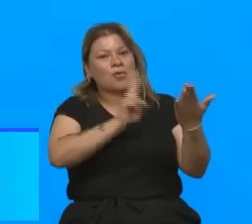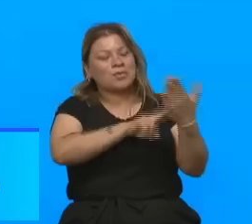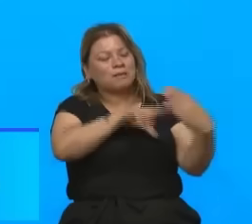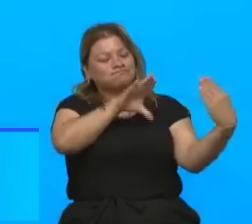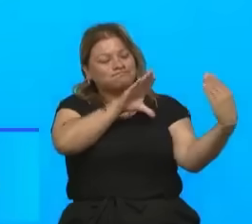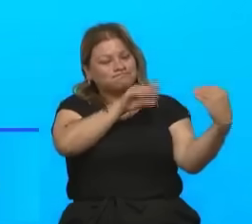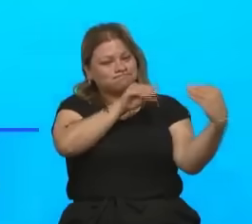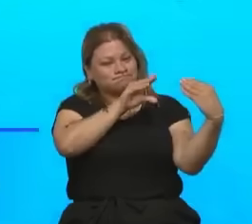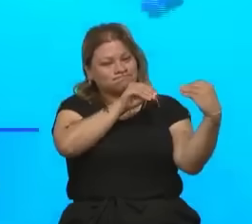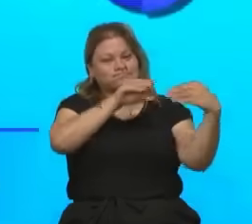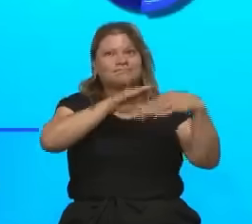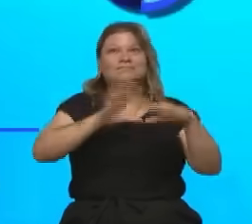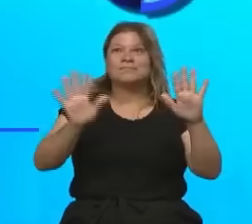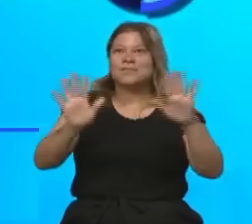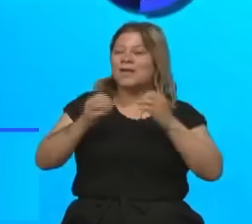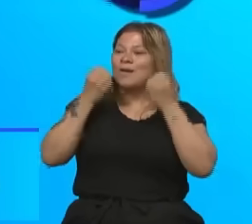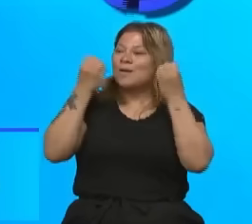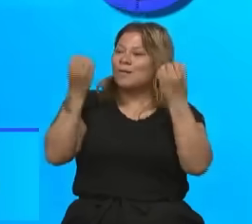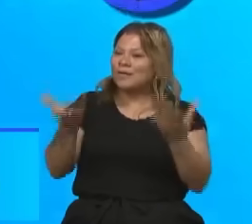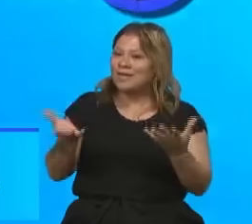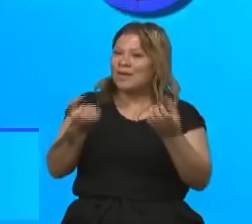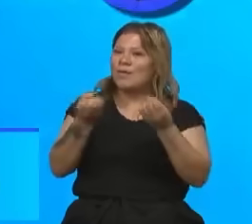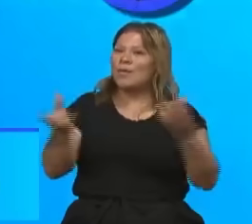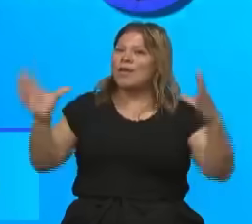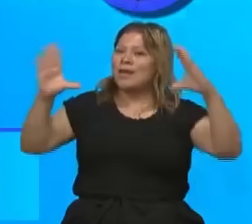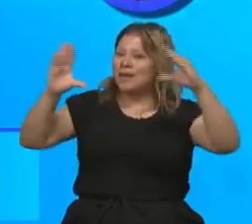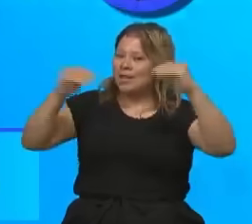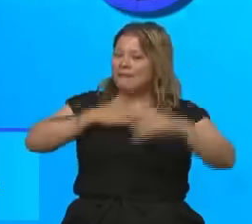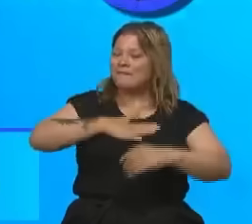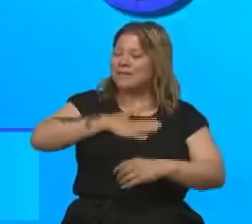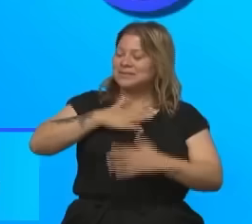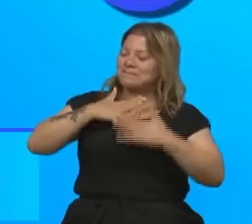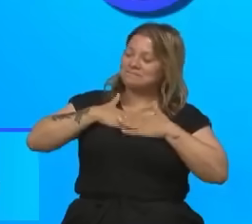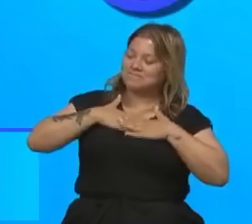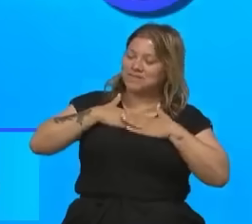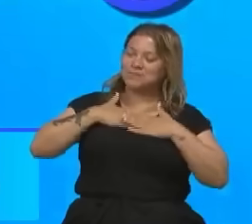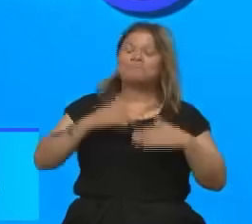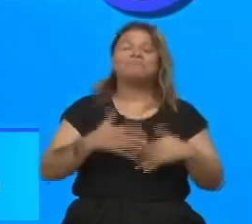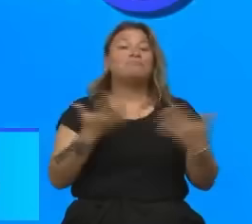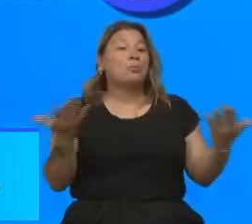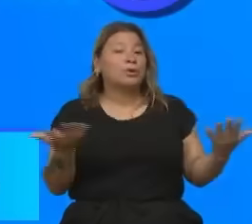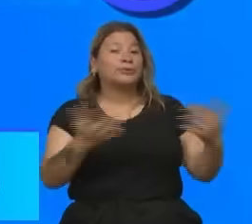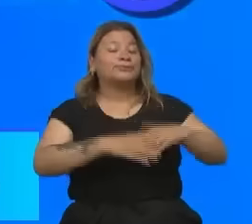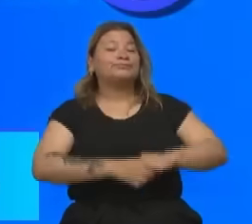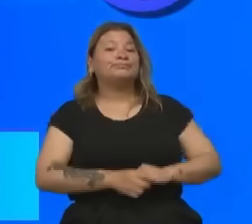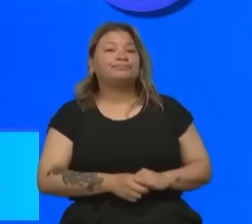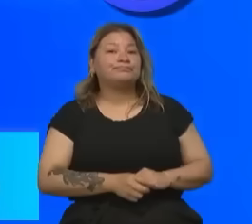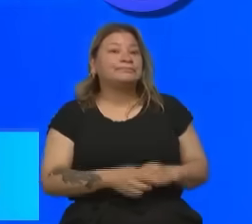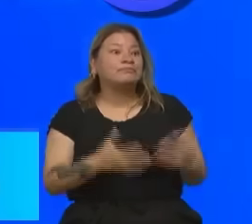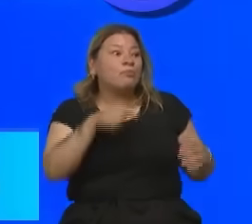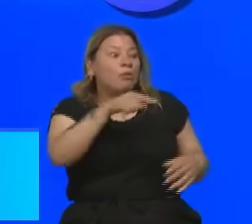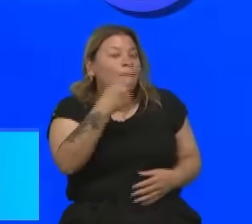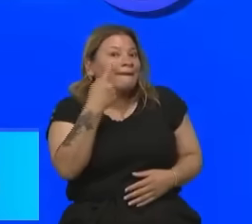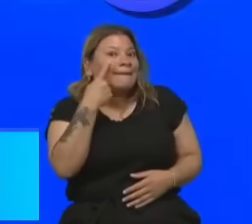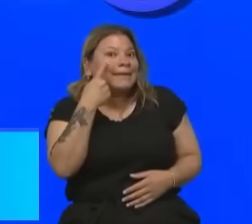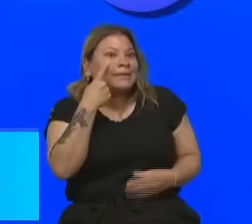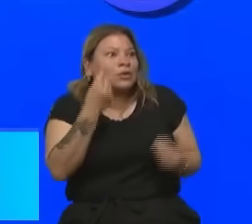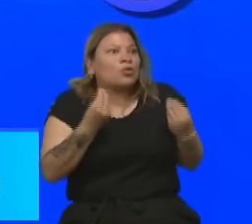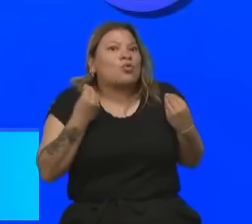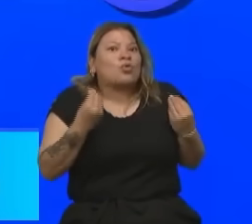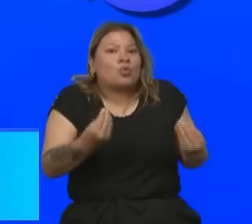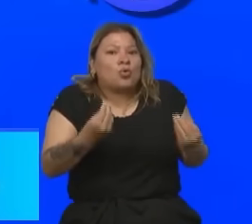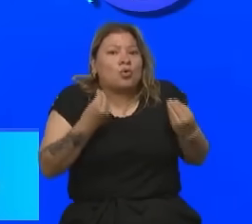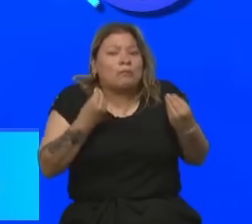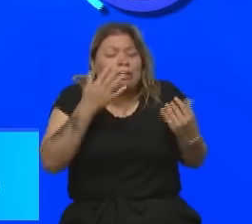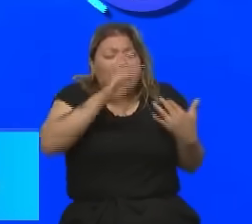contigo. ¿Qué tal, Fernando? ¿Cómo estás? Muy buenas noches. El placer es mío. ¿Cómo viviste este fenómeno